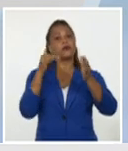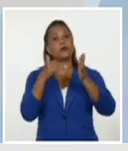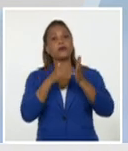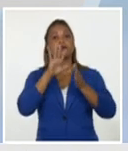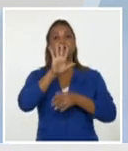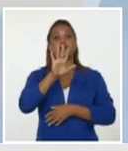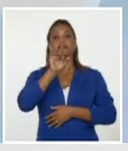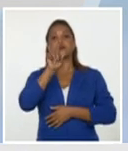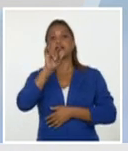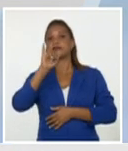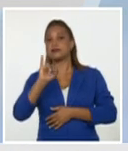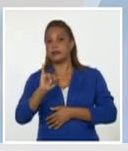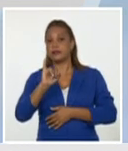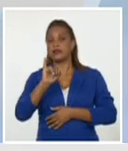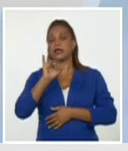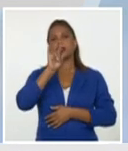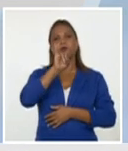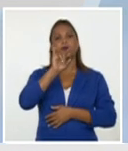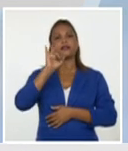5.516, el